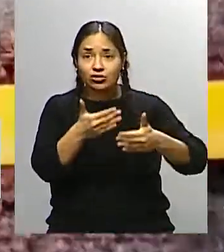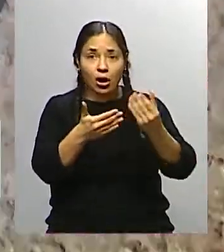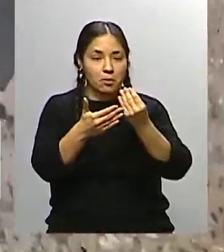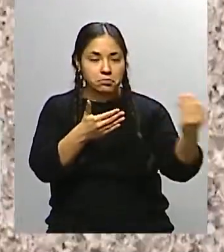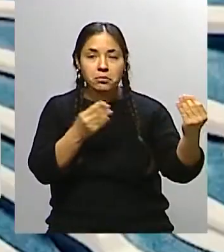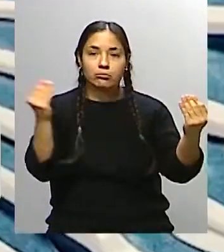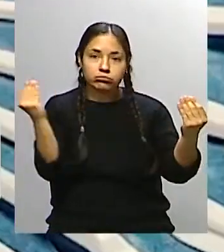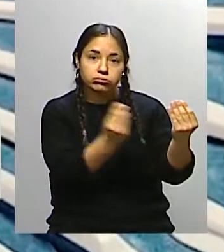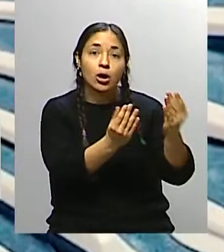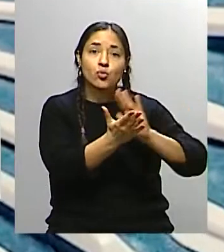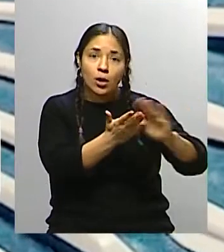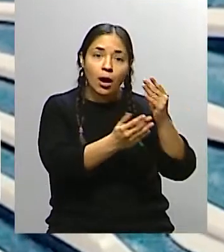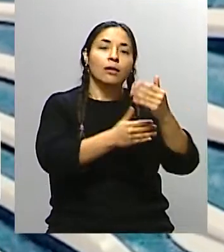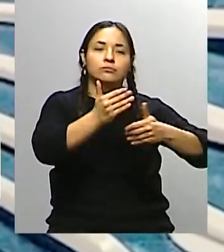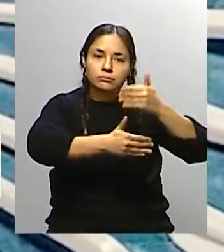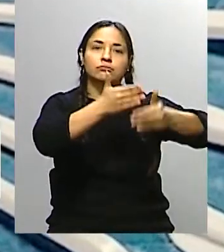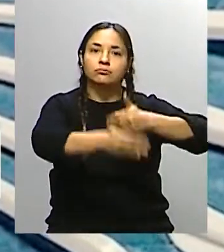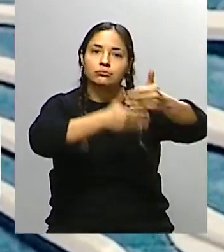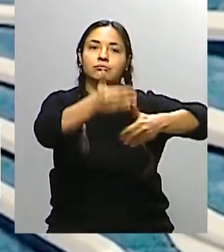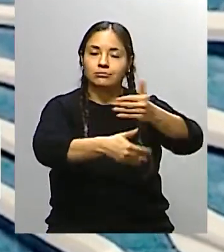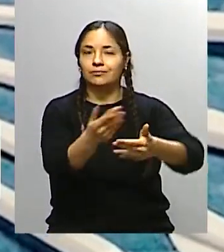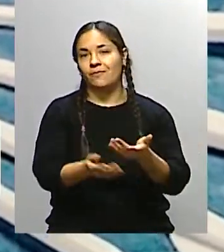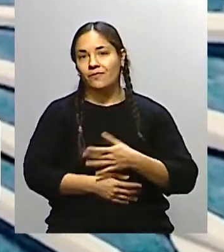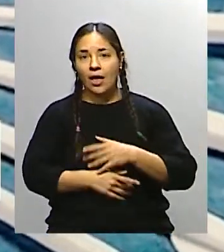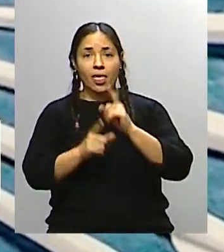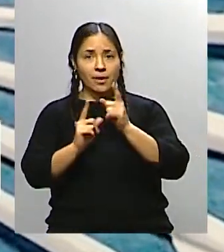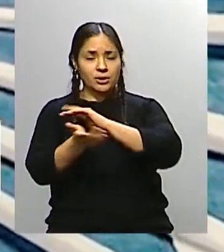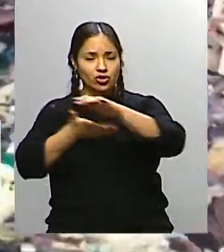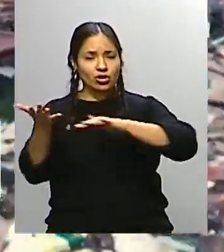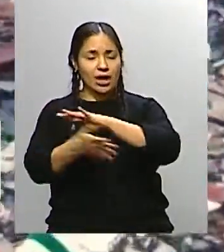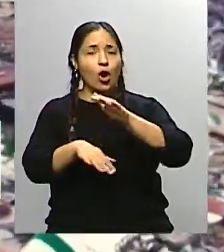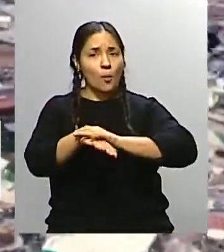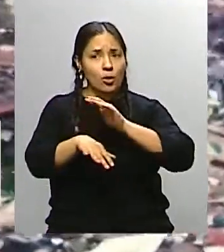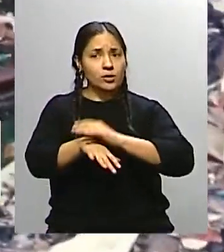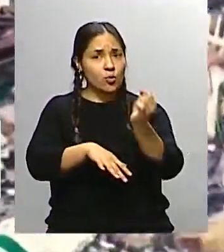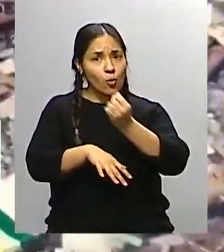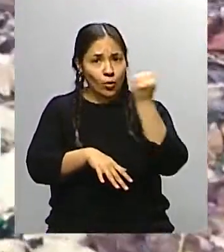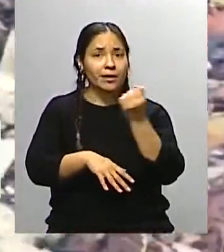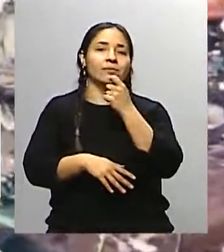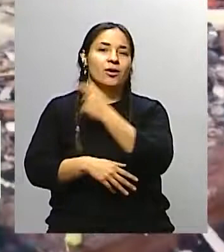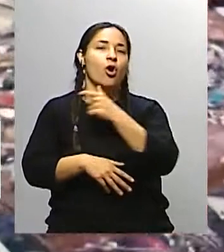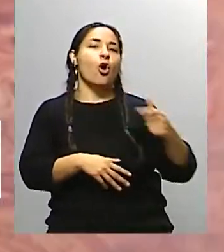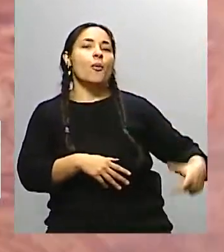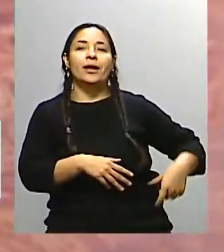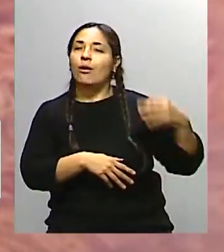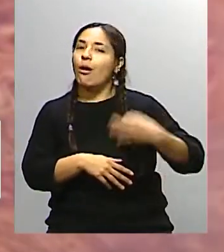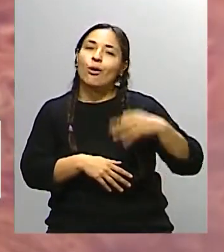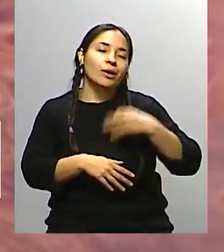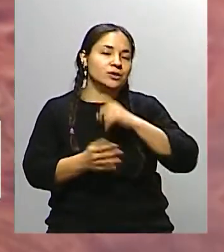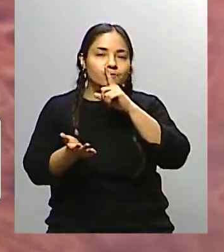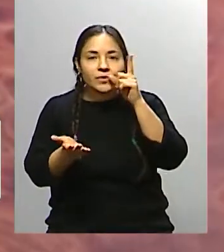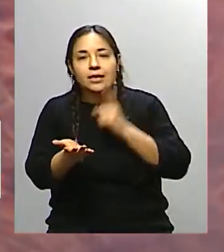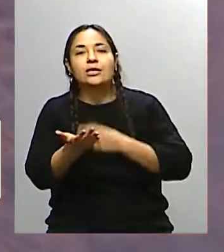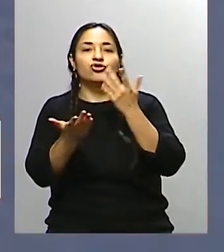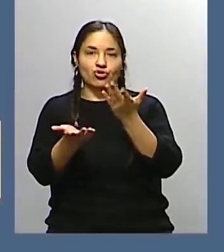plazo. El compromiso de la sociedad también, ¿no?, es fundamental. Estamos hablando de que obviamente los gobiernos tienen que tomar cartas en el asunto,